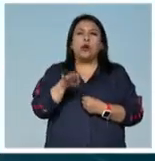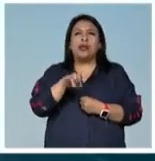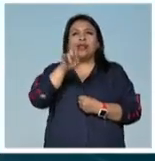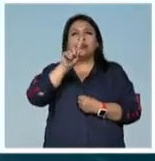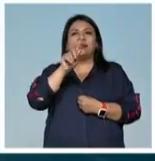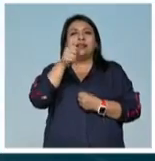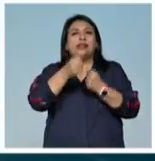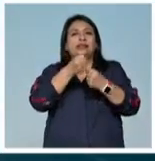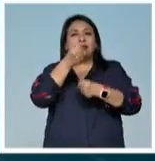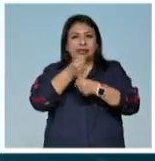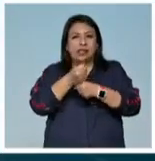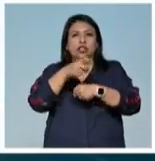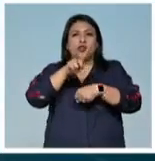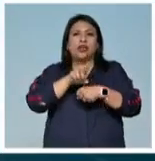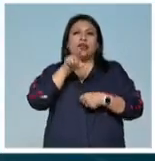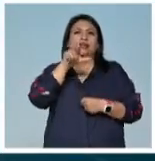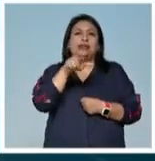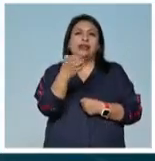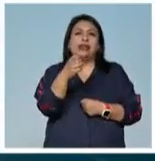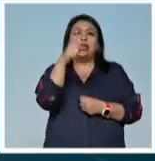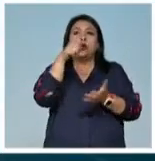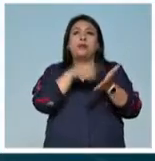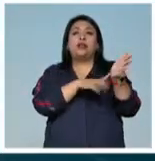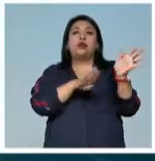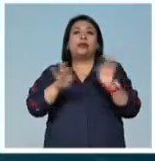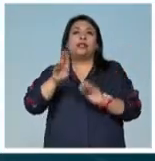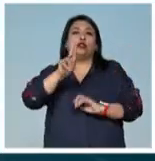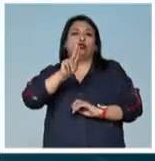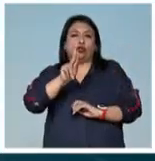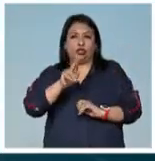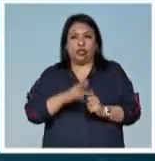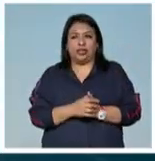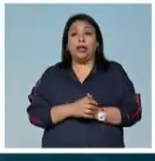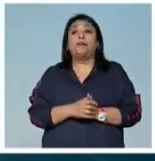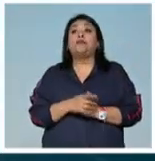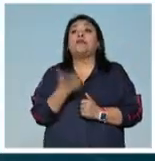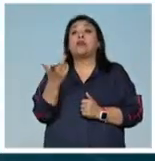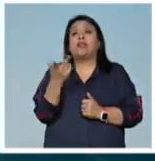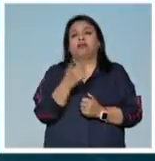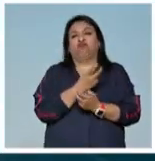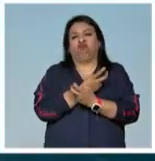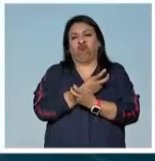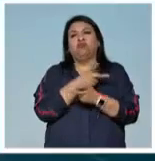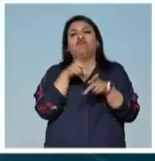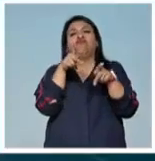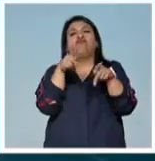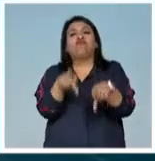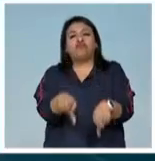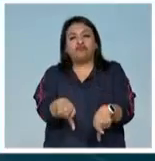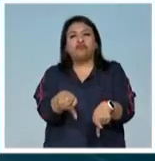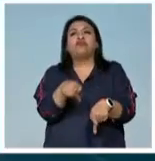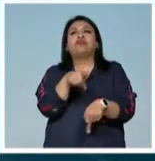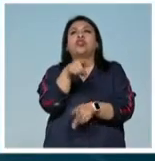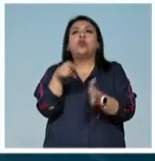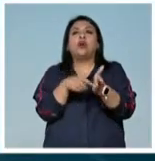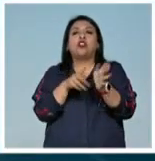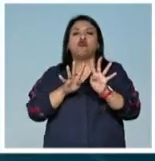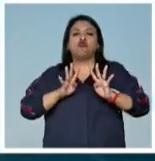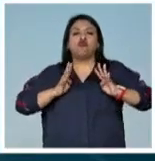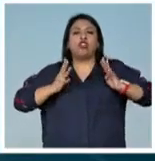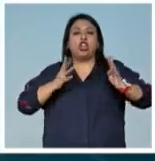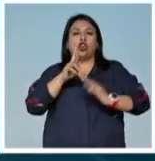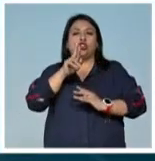76 años el 17 de enero de 1980. Sus restos descansan desde entonces en la Rotonda de